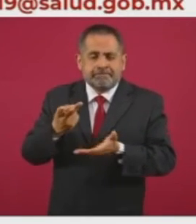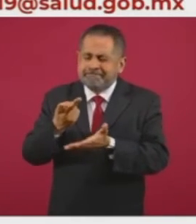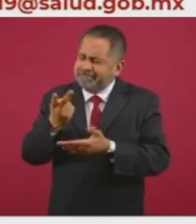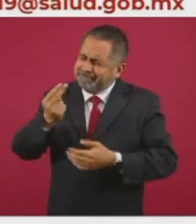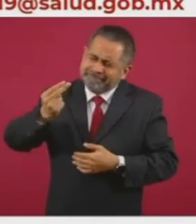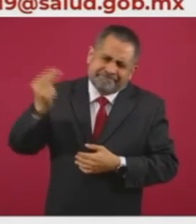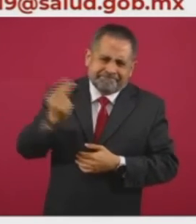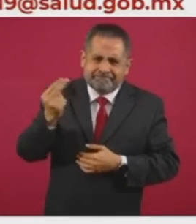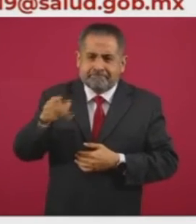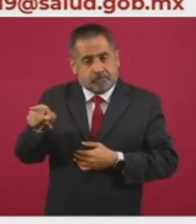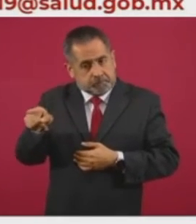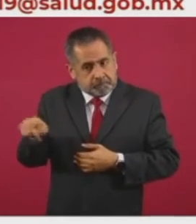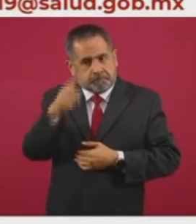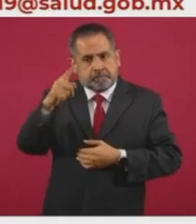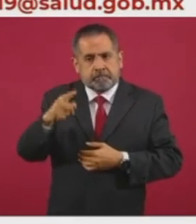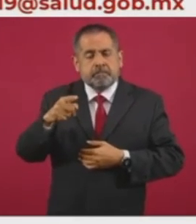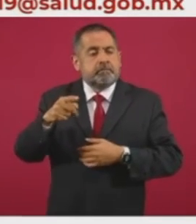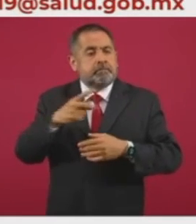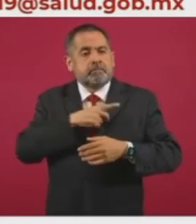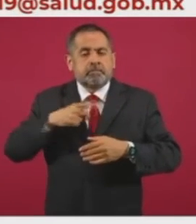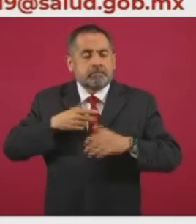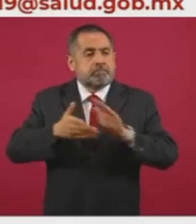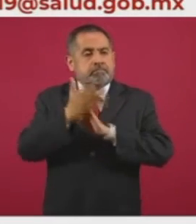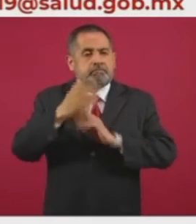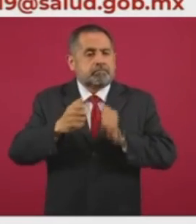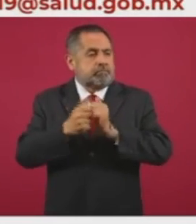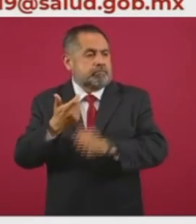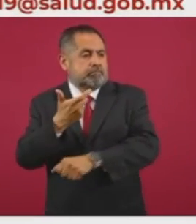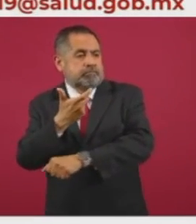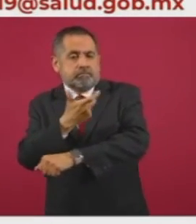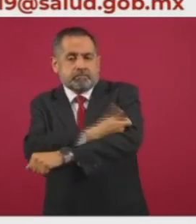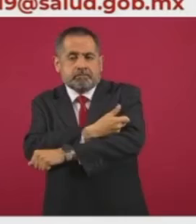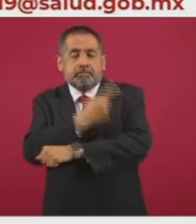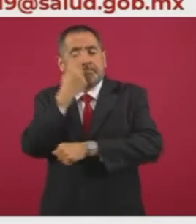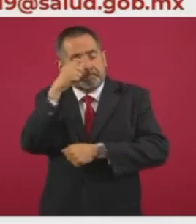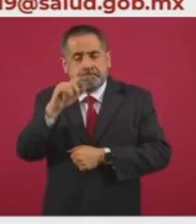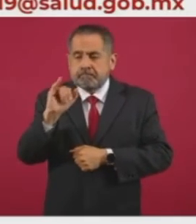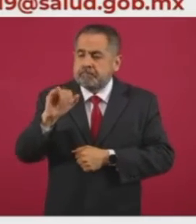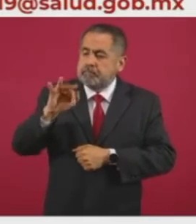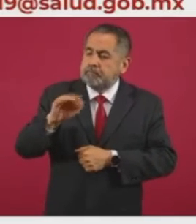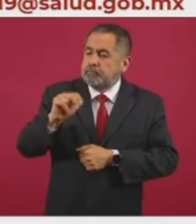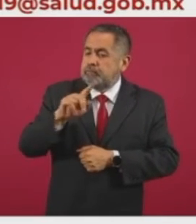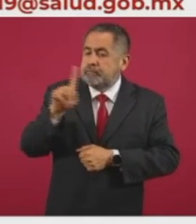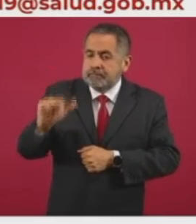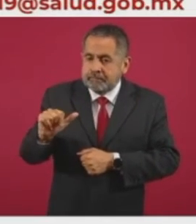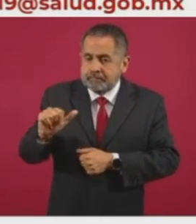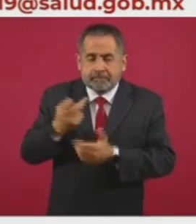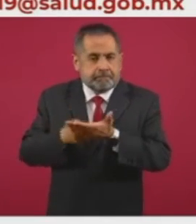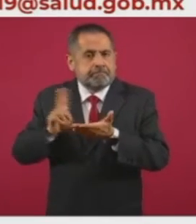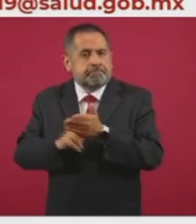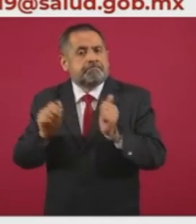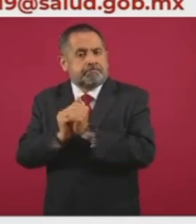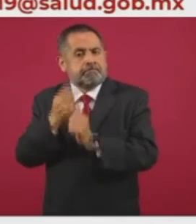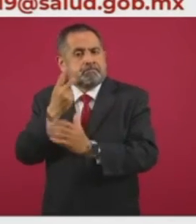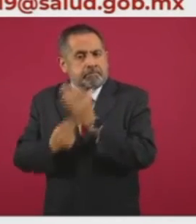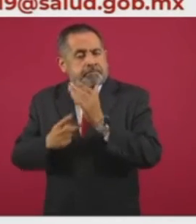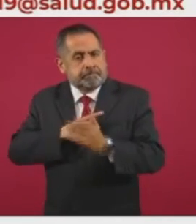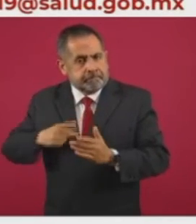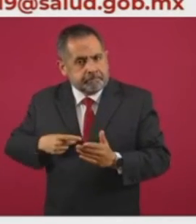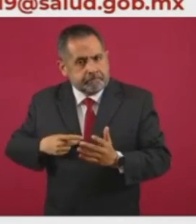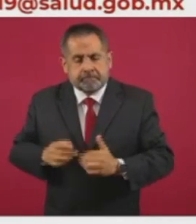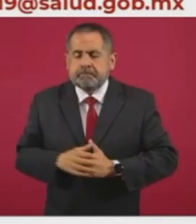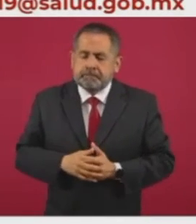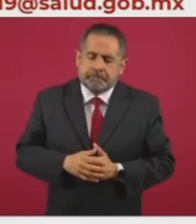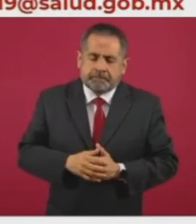muy importante, que se protejan a través de la vacunación, que es segura. Y bueno, no podemos dejar